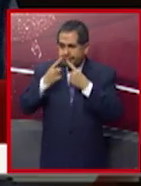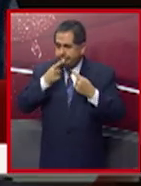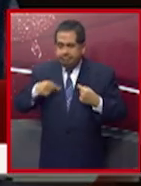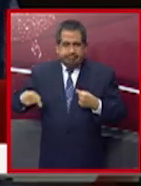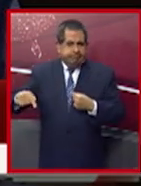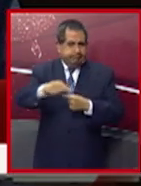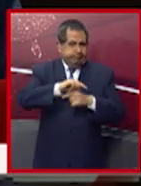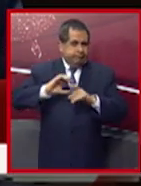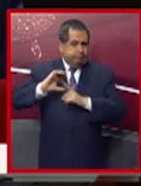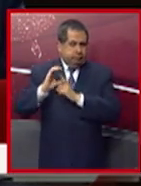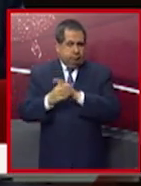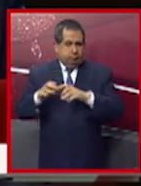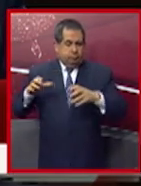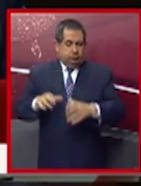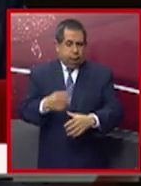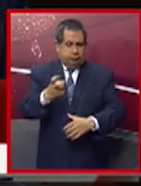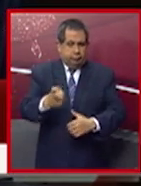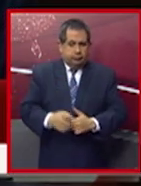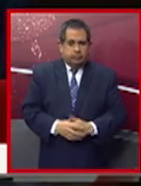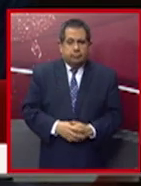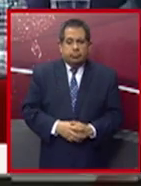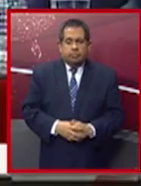discusión en esa sesión.